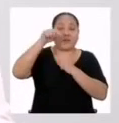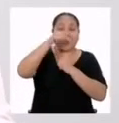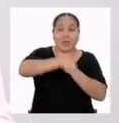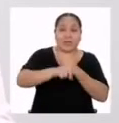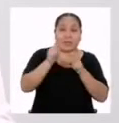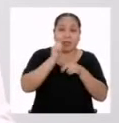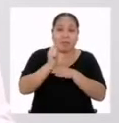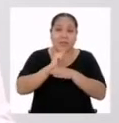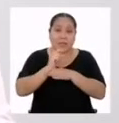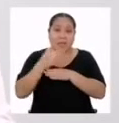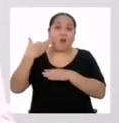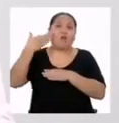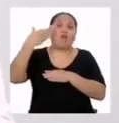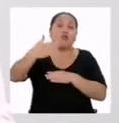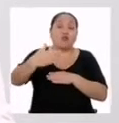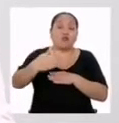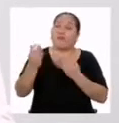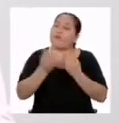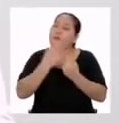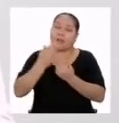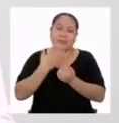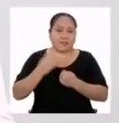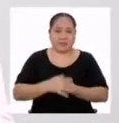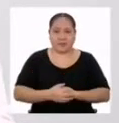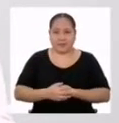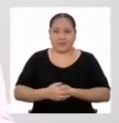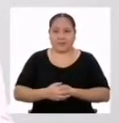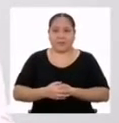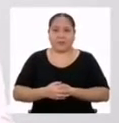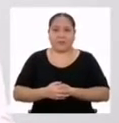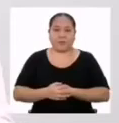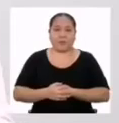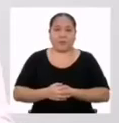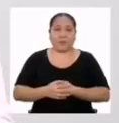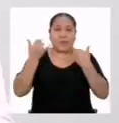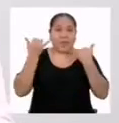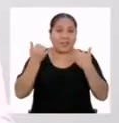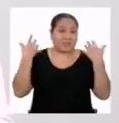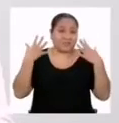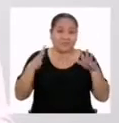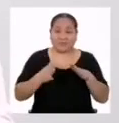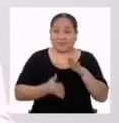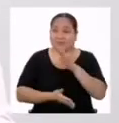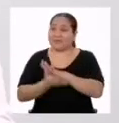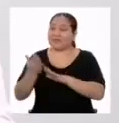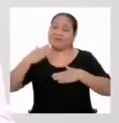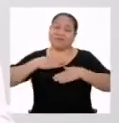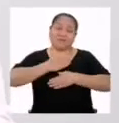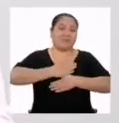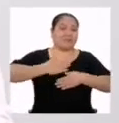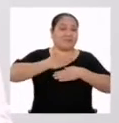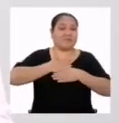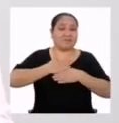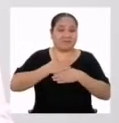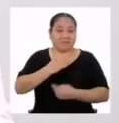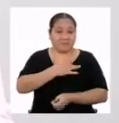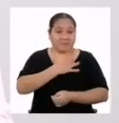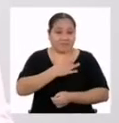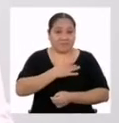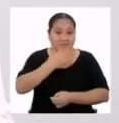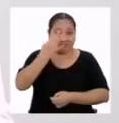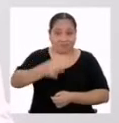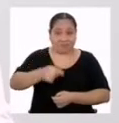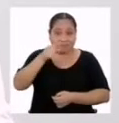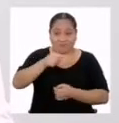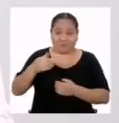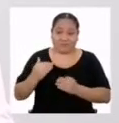se les haga más sencilla en el futuro. Ahora sí, Me voy contenta porque siento que hemos hecho